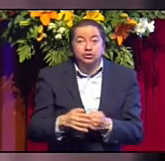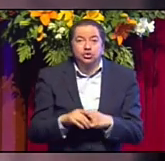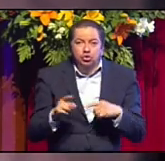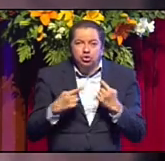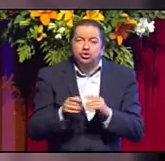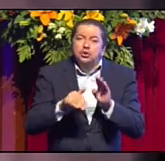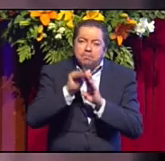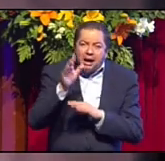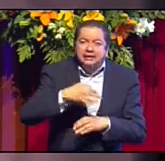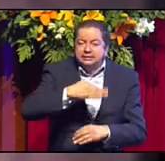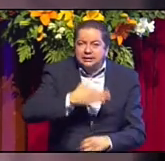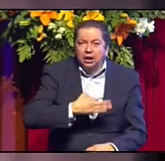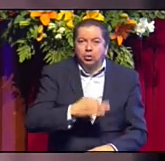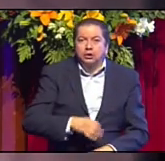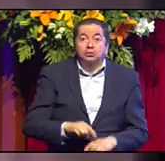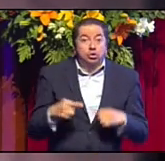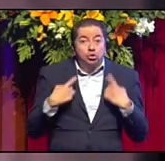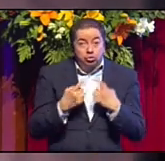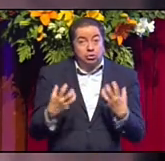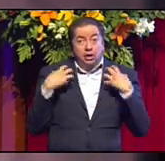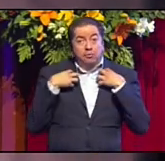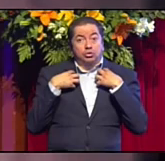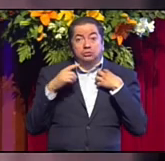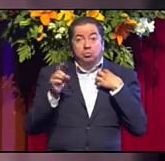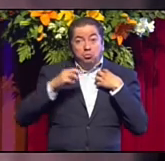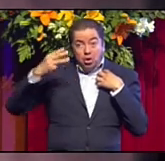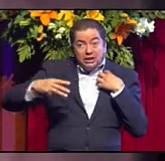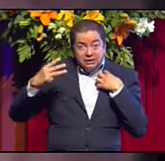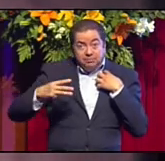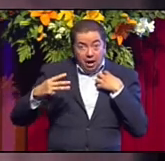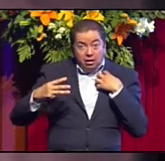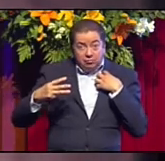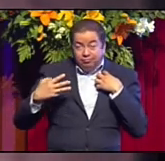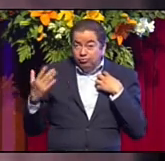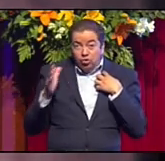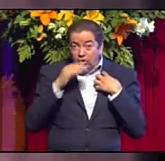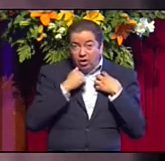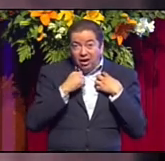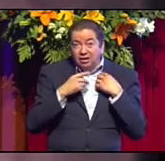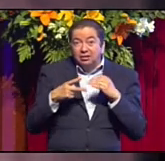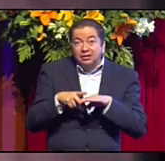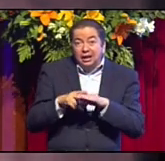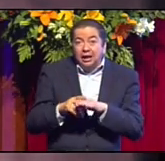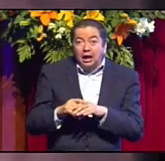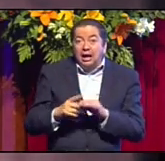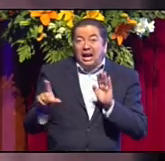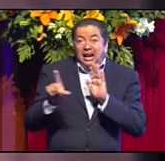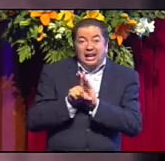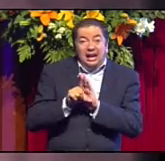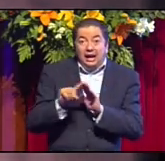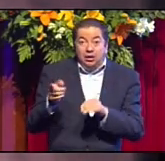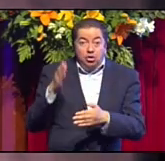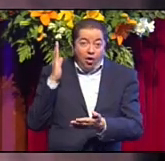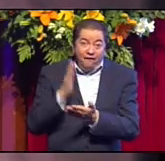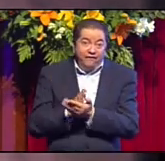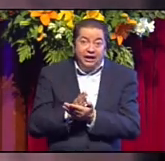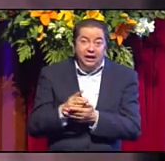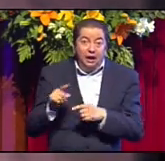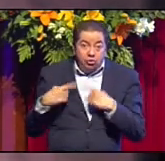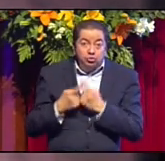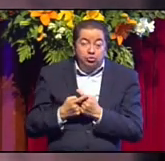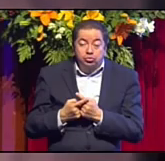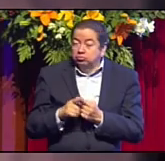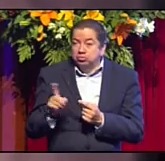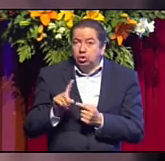tengamos mayor seguridad, aunque no somos los responsables. El municipio no tiene herramientas, la ley no lo obliga, pero sabemos que tenemos una